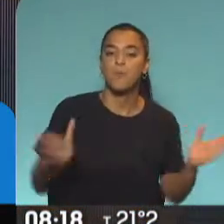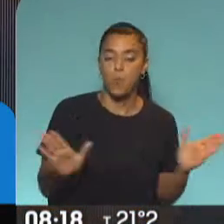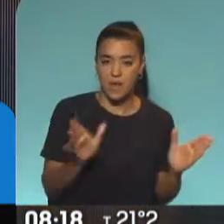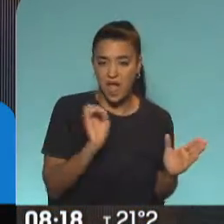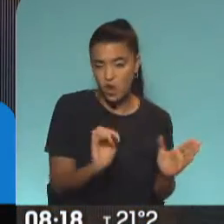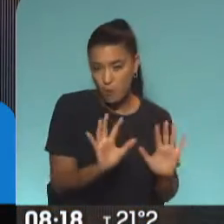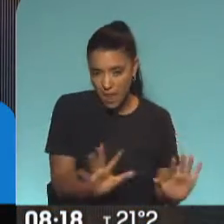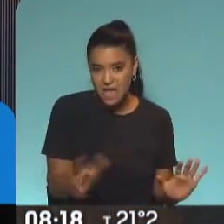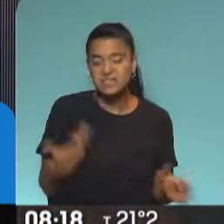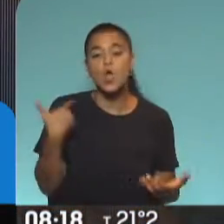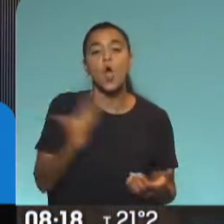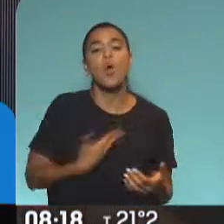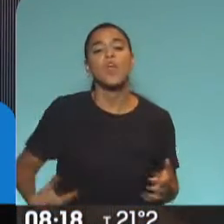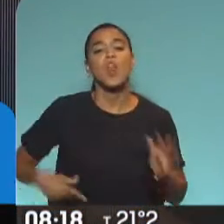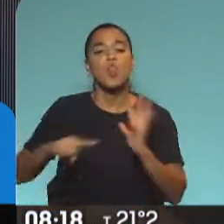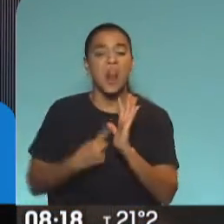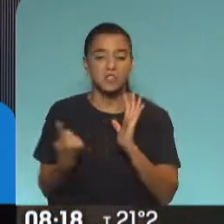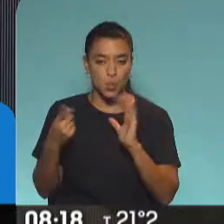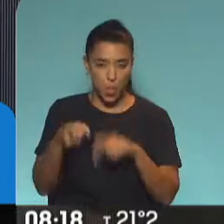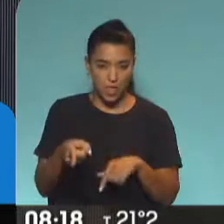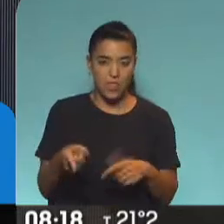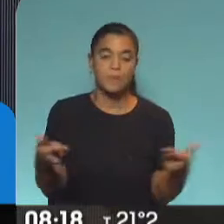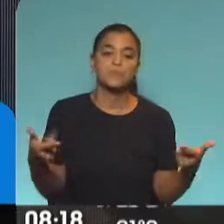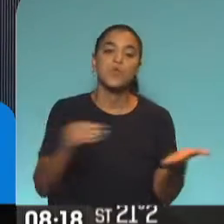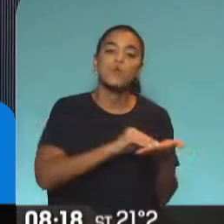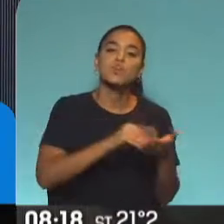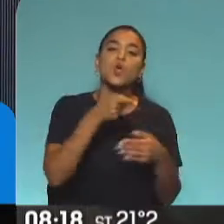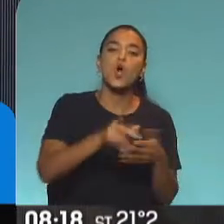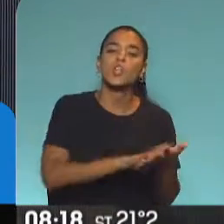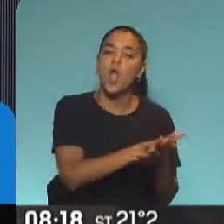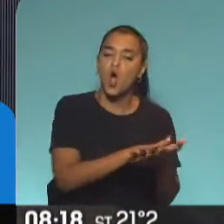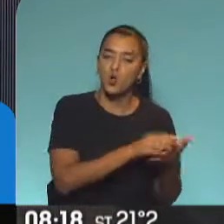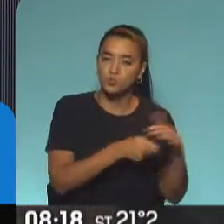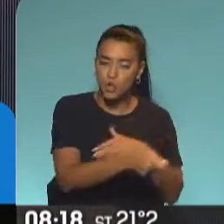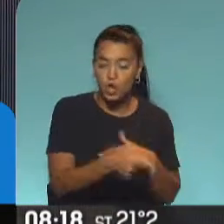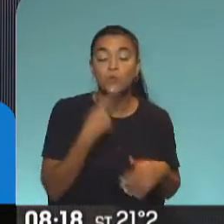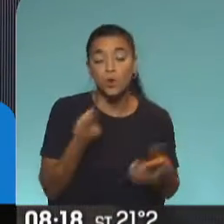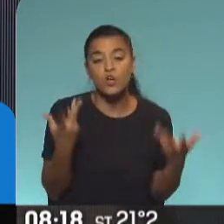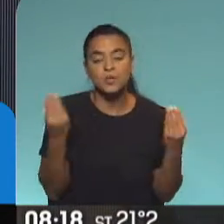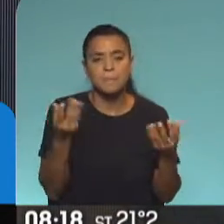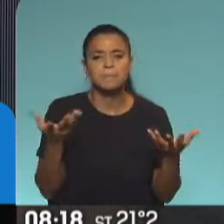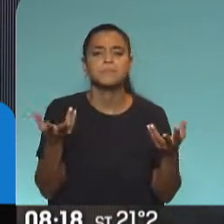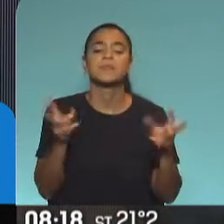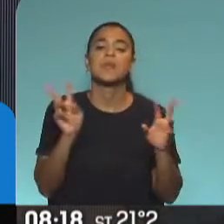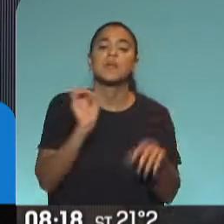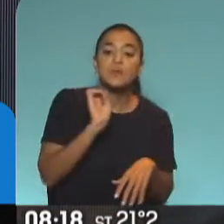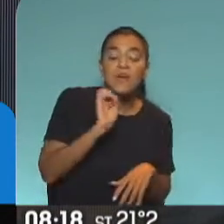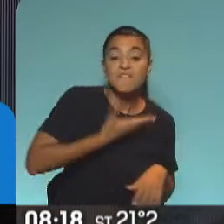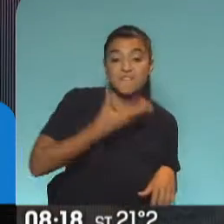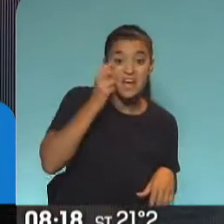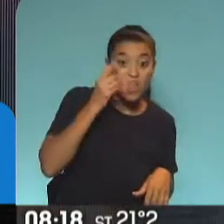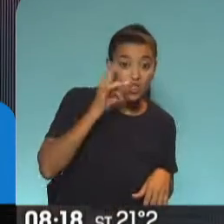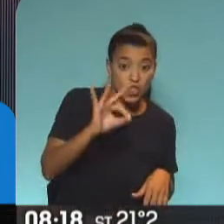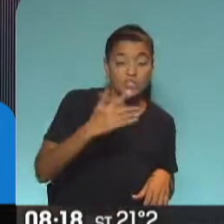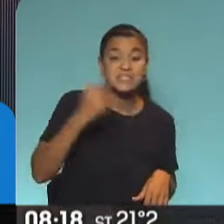que recibe en el gobierno de la Ciudad de Buenos Aires la Oficina Anticorrupción. ¿Qué es lo que ocurrió allí? El nombre de Fernando Sánchez,